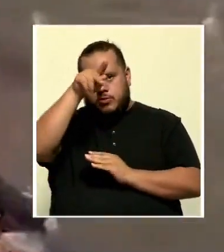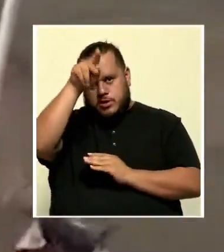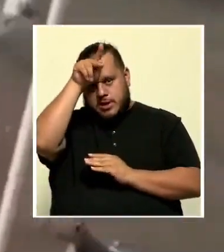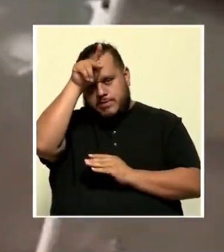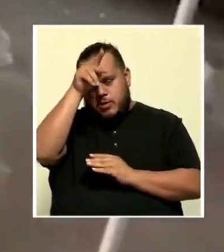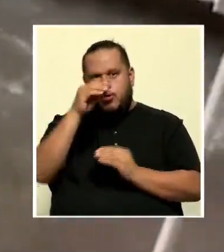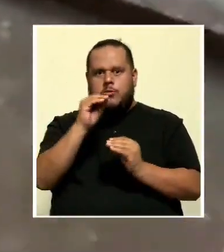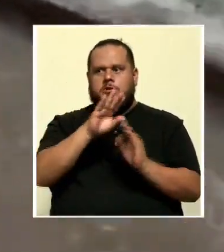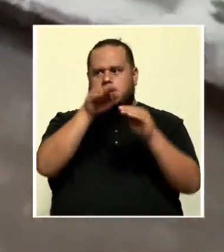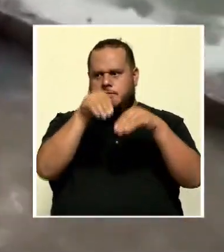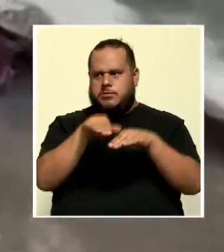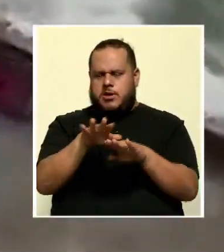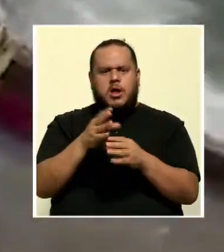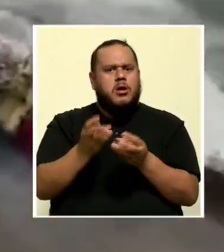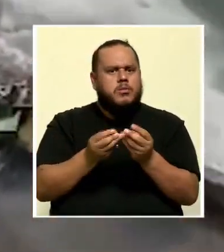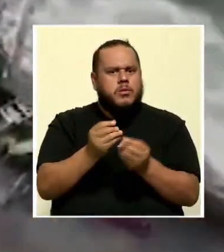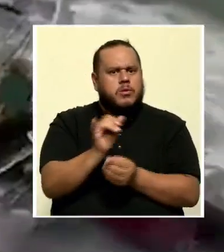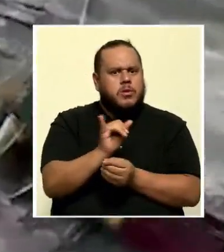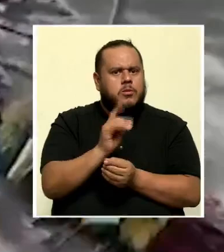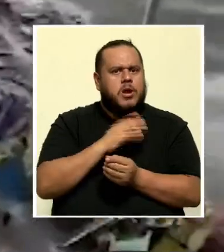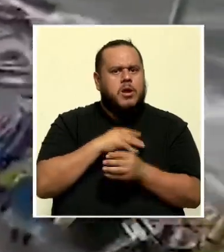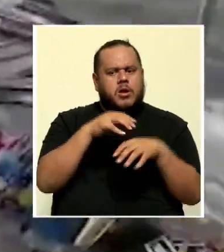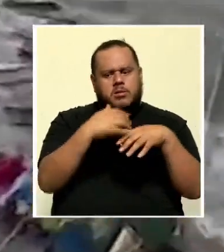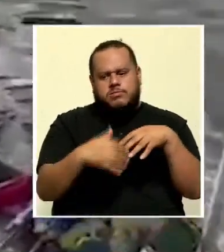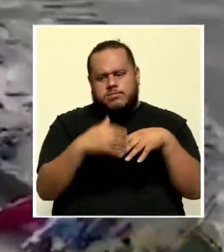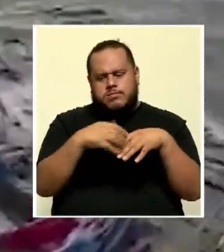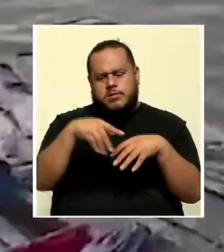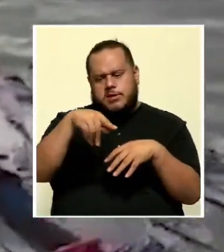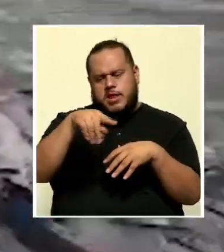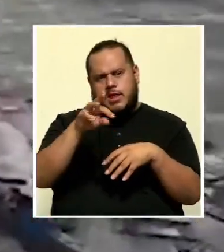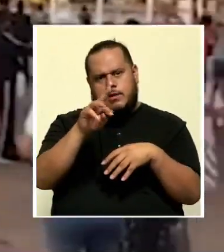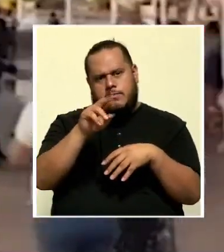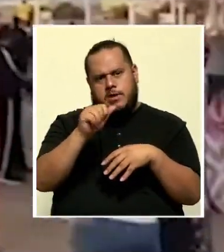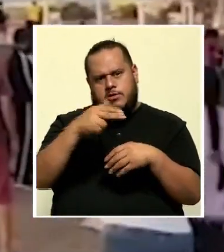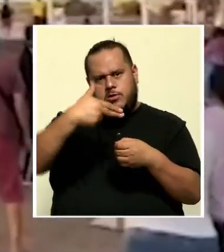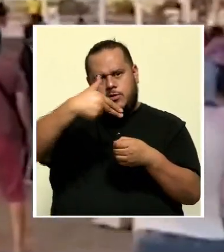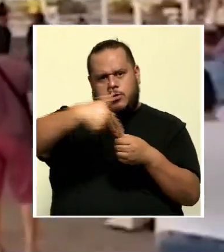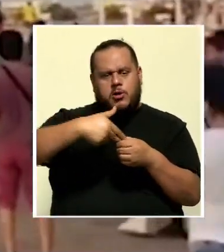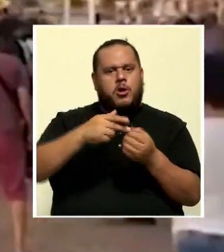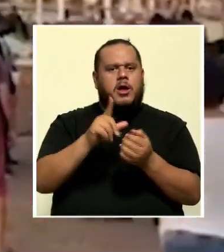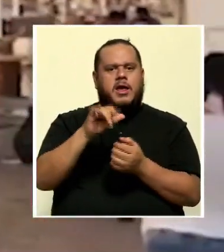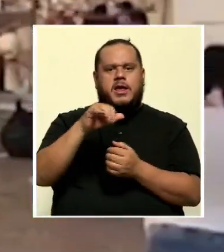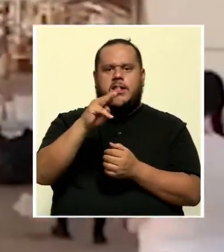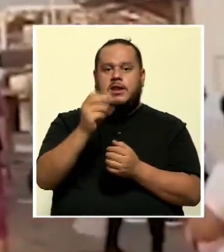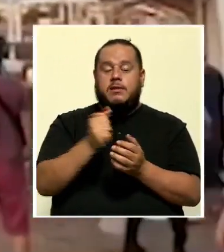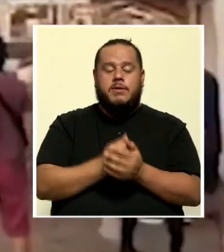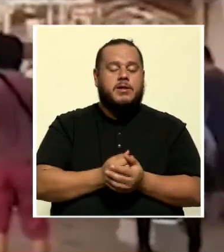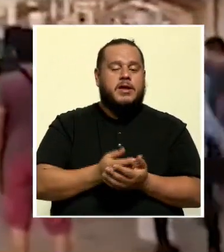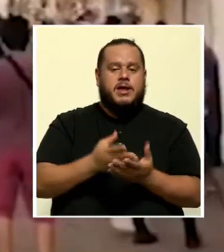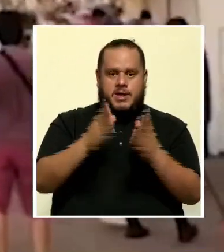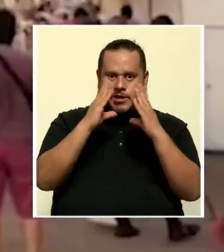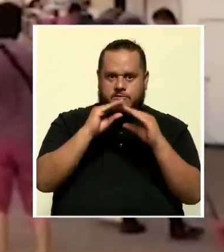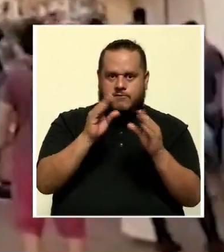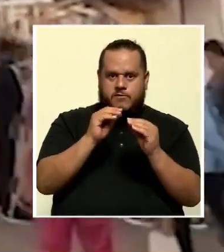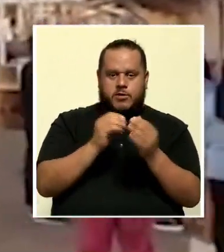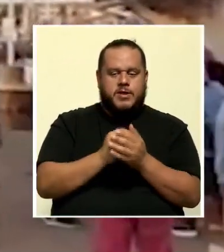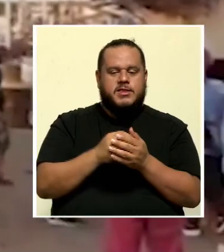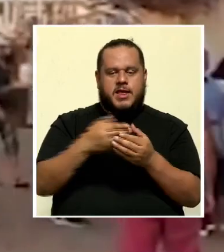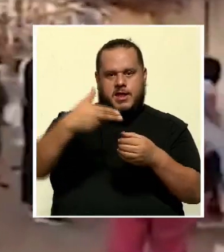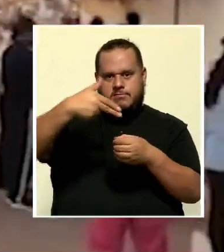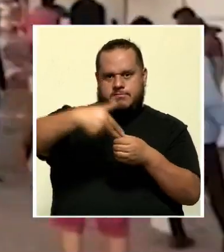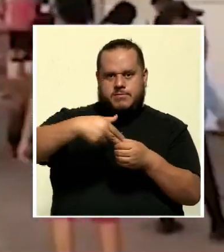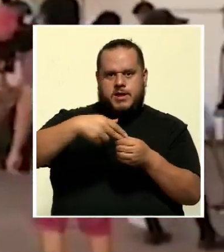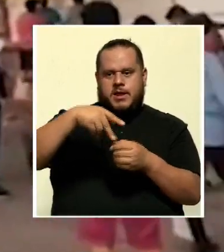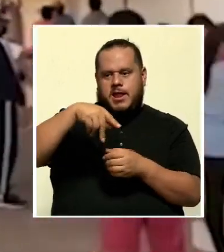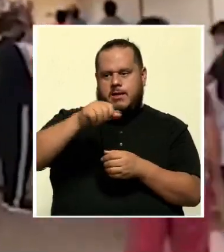inusitadas, pues el fenómeno provocó también un derrame de petróleo en el distrito costero limeño de Ventanilla, según informes de la refinería La